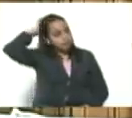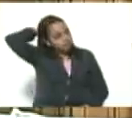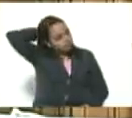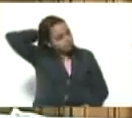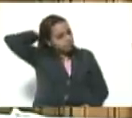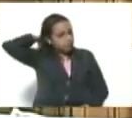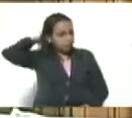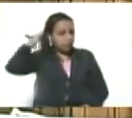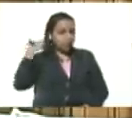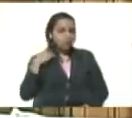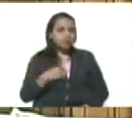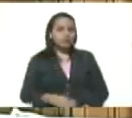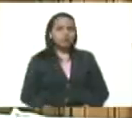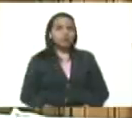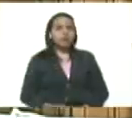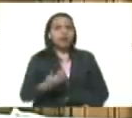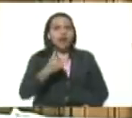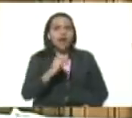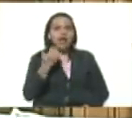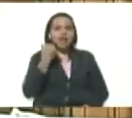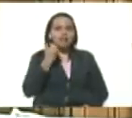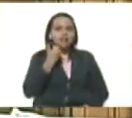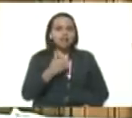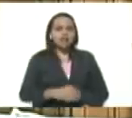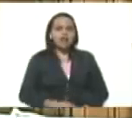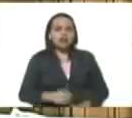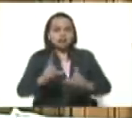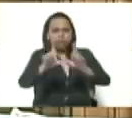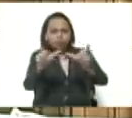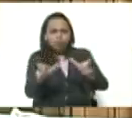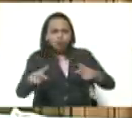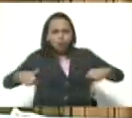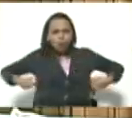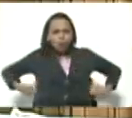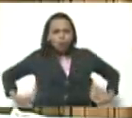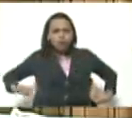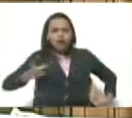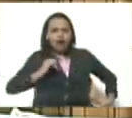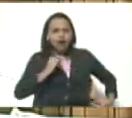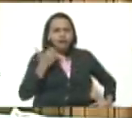Tenía antecedentes graves de enfermedades pulmonares,